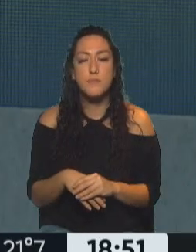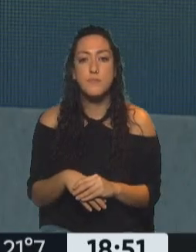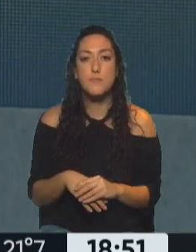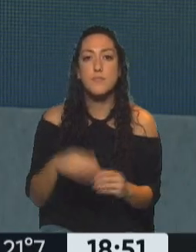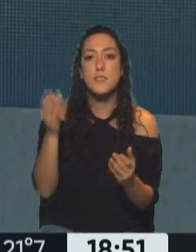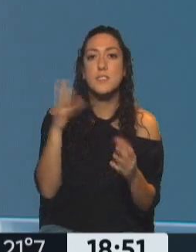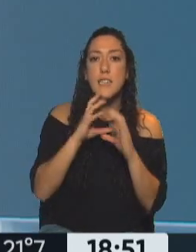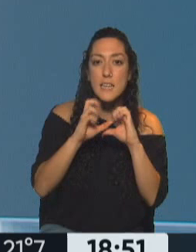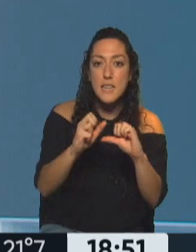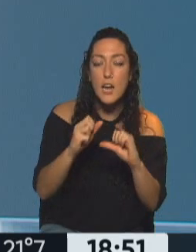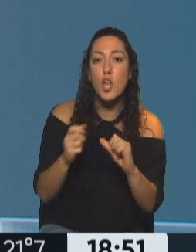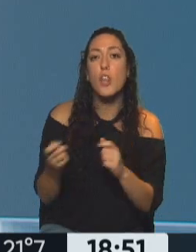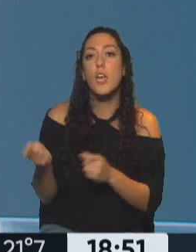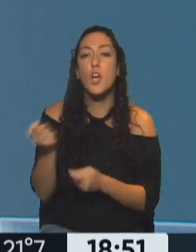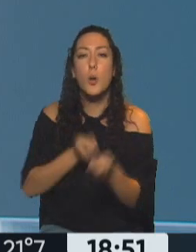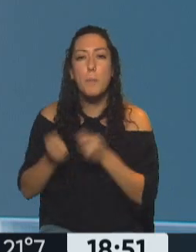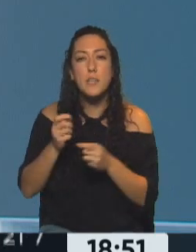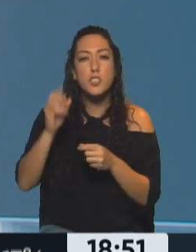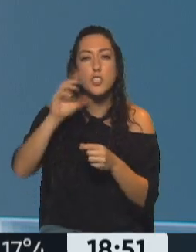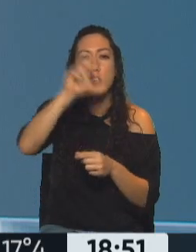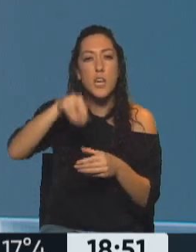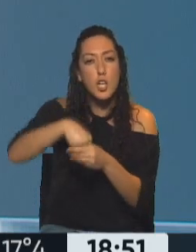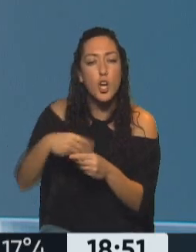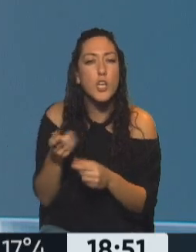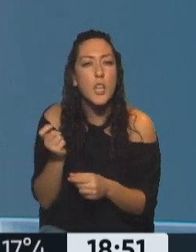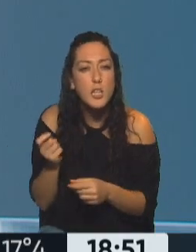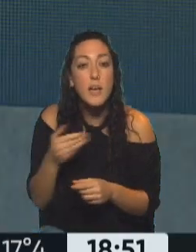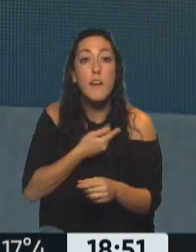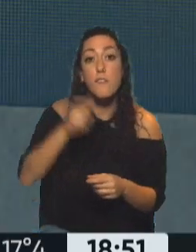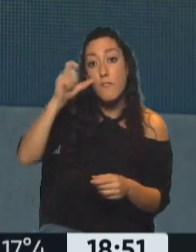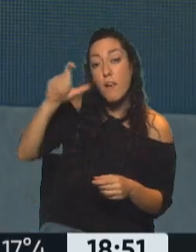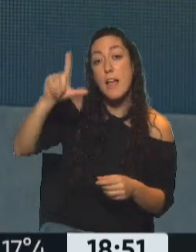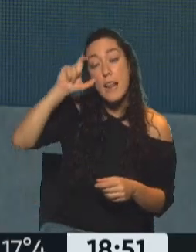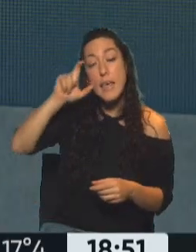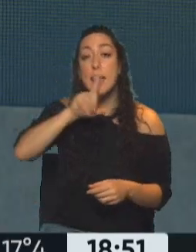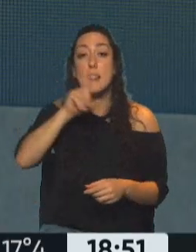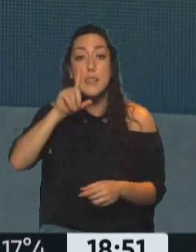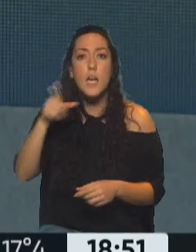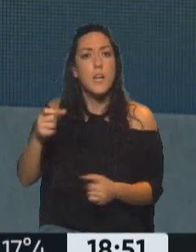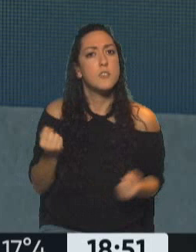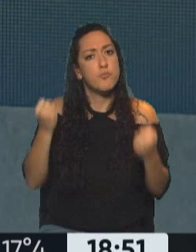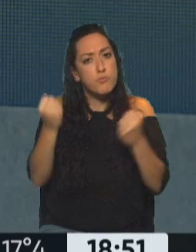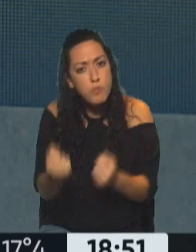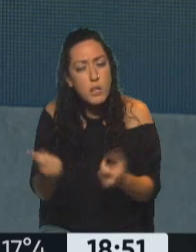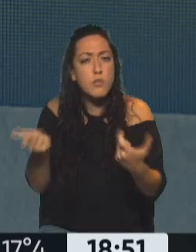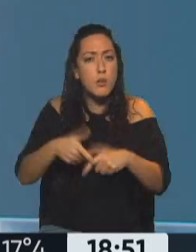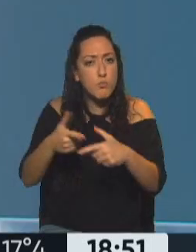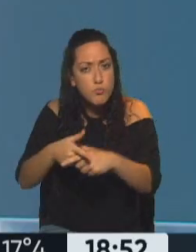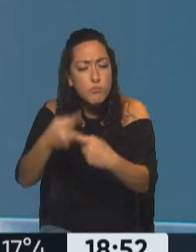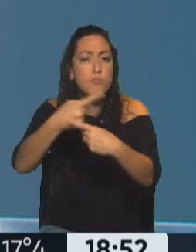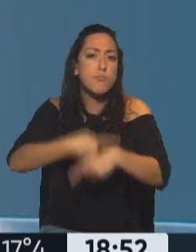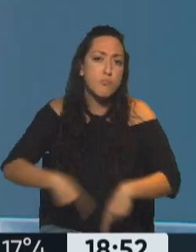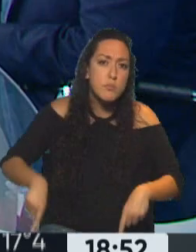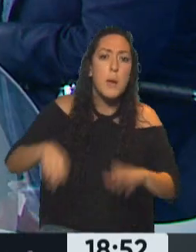secretario de comercio interior si hizo lo imposible el ley marrón los programas se